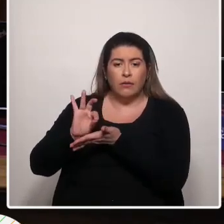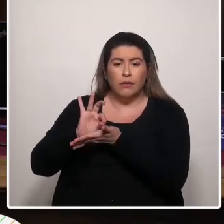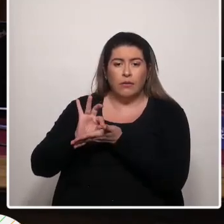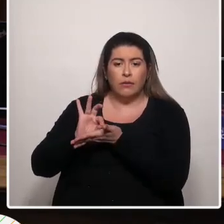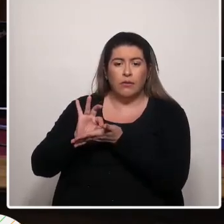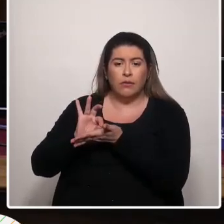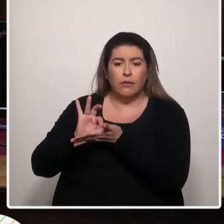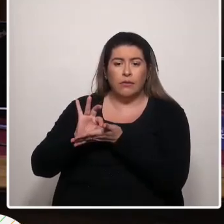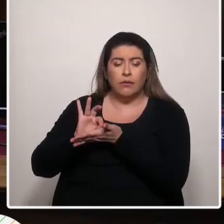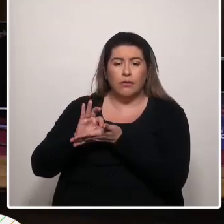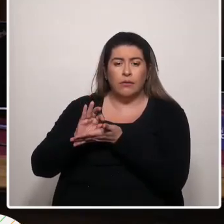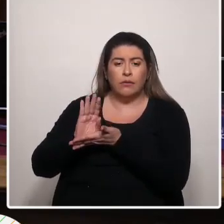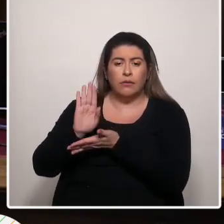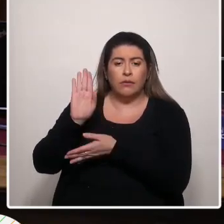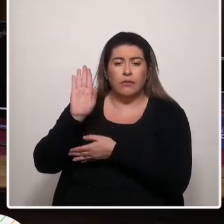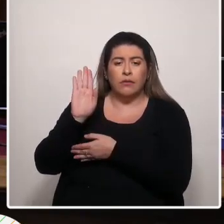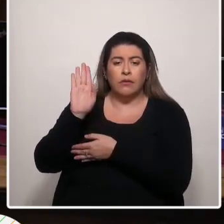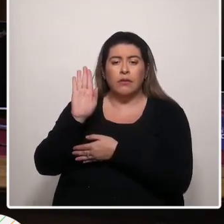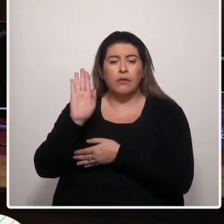Señor secretario.